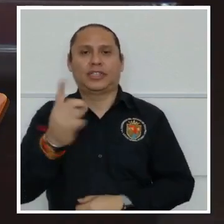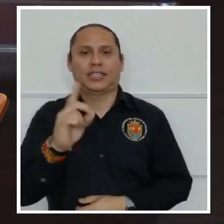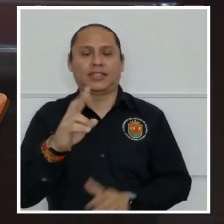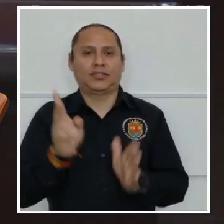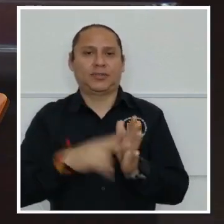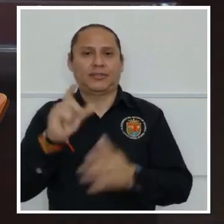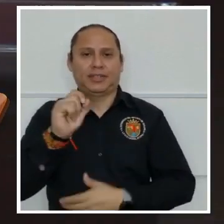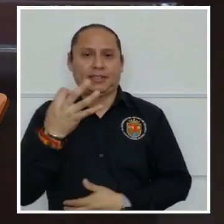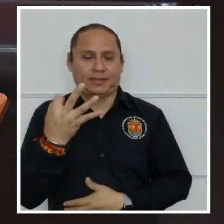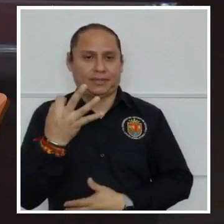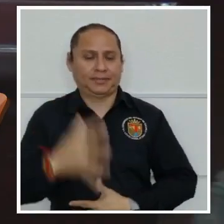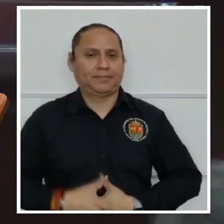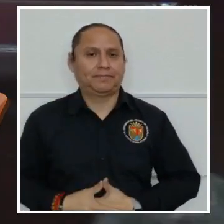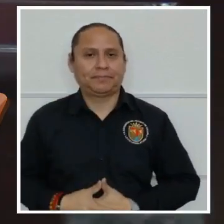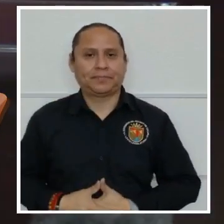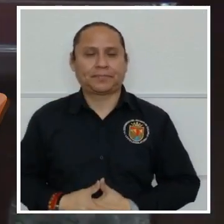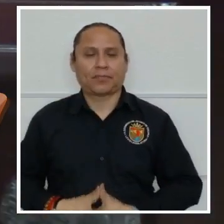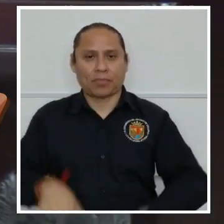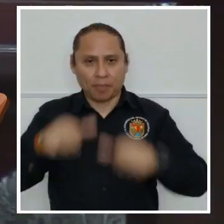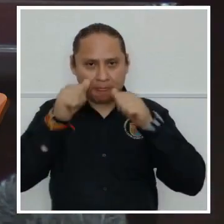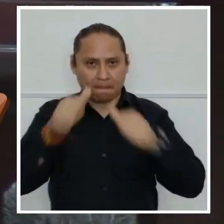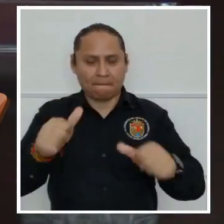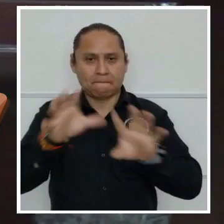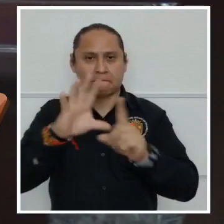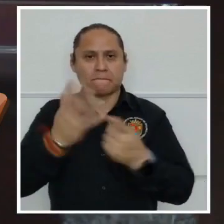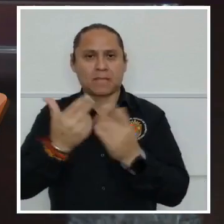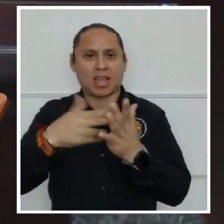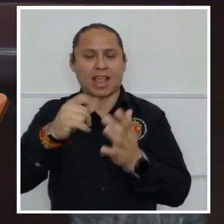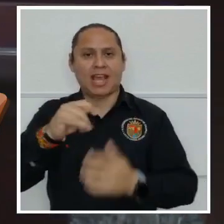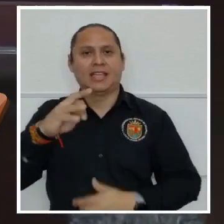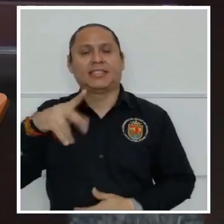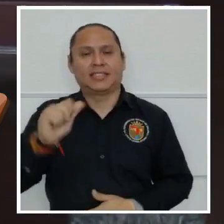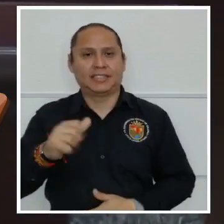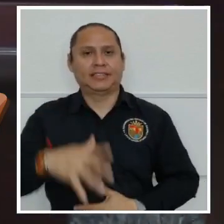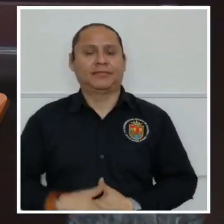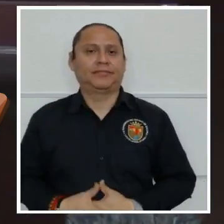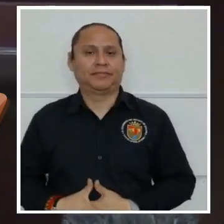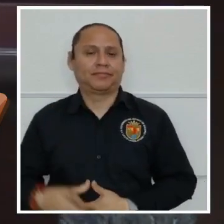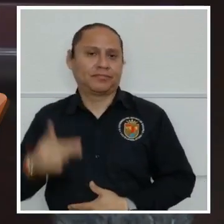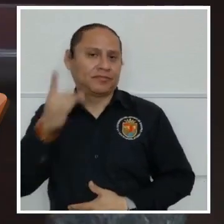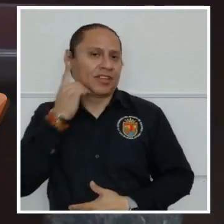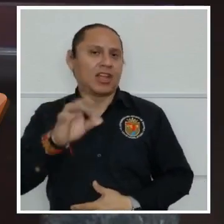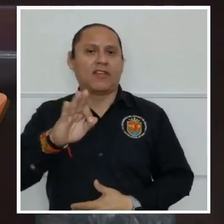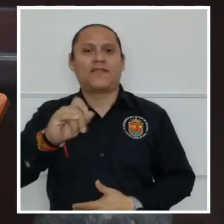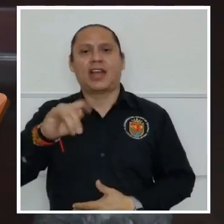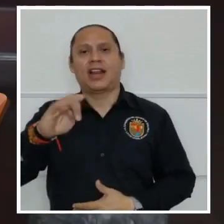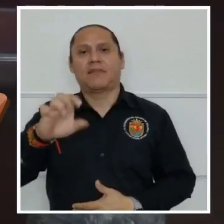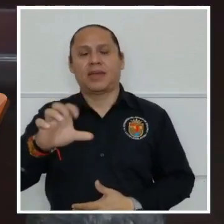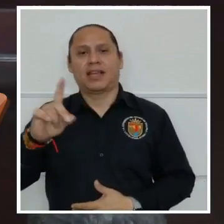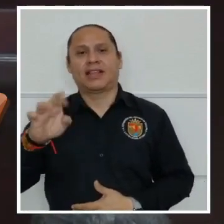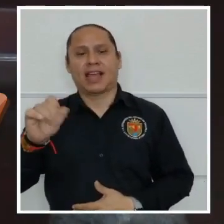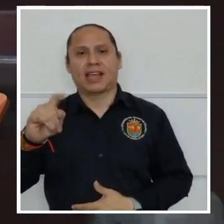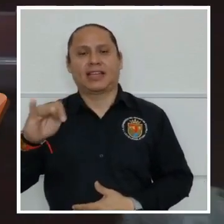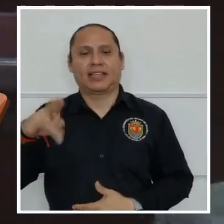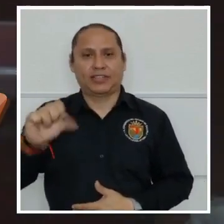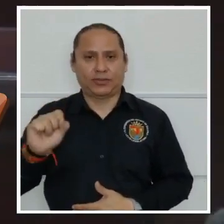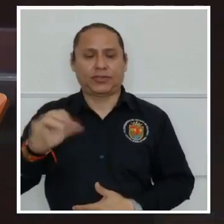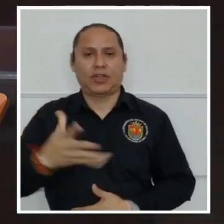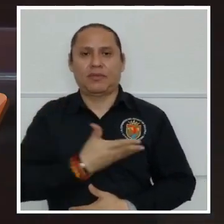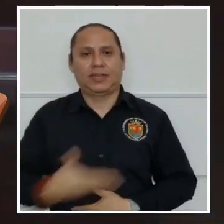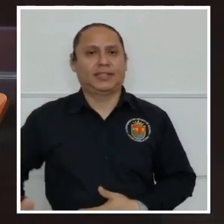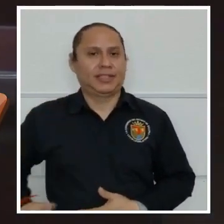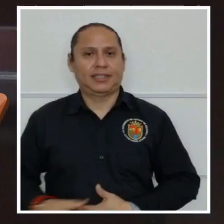mes de diciembre del 2023. Atentamente por la Comisión de Hacienda, diputado Felipe de Jesús Granda